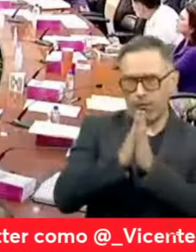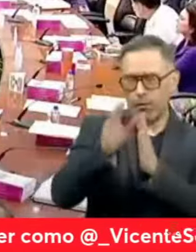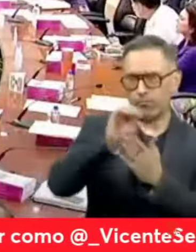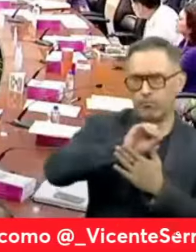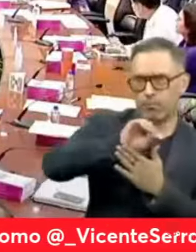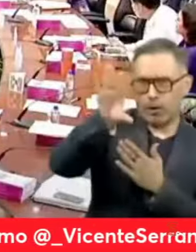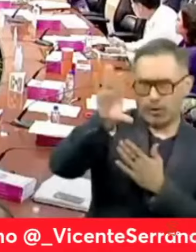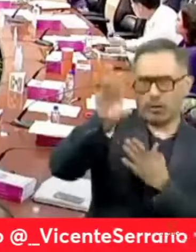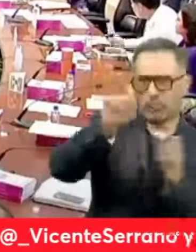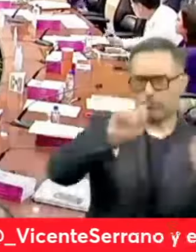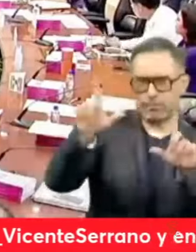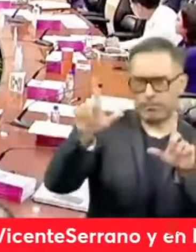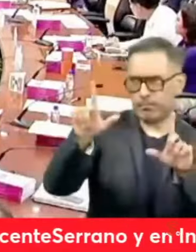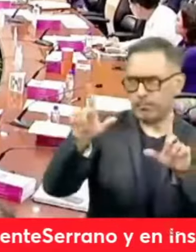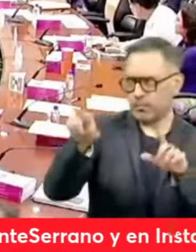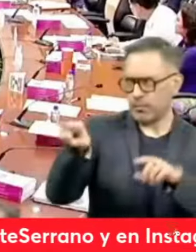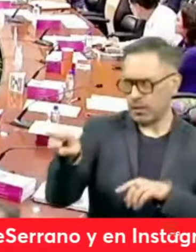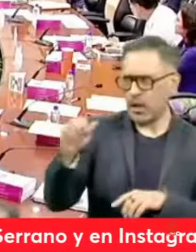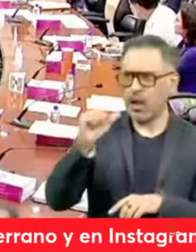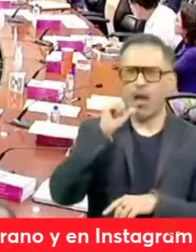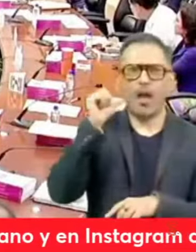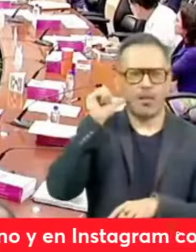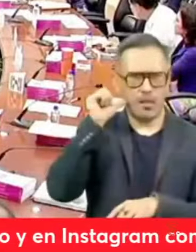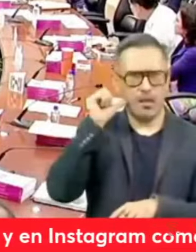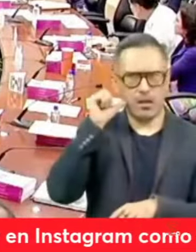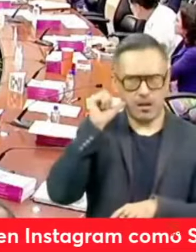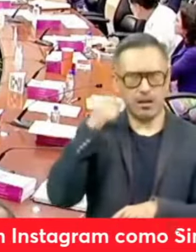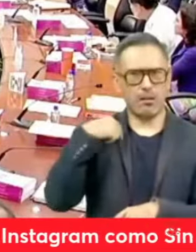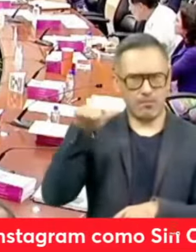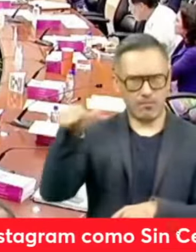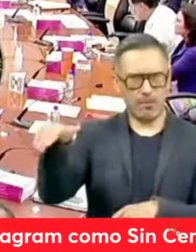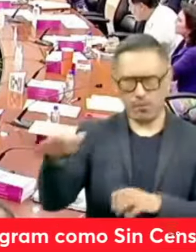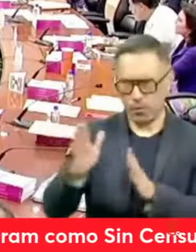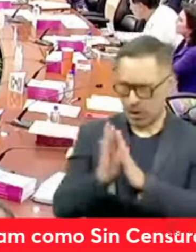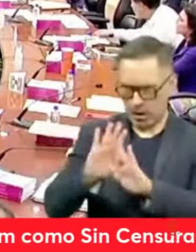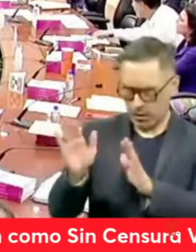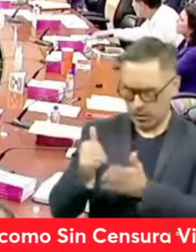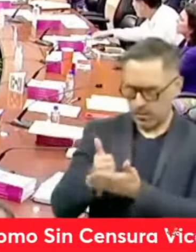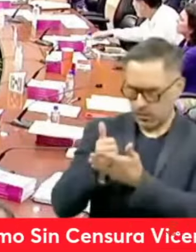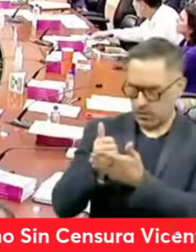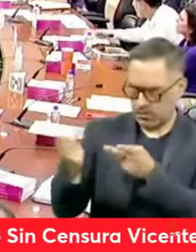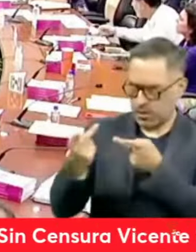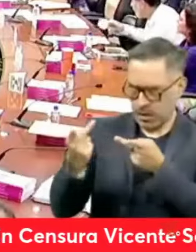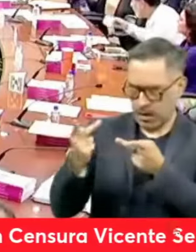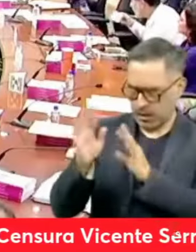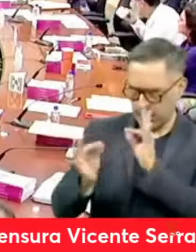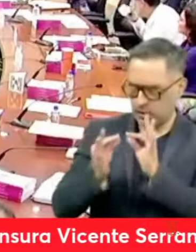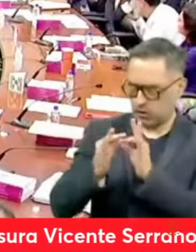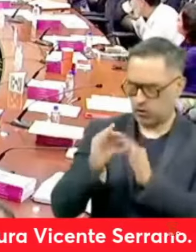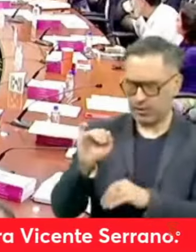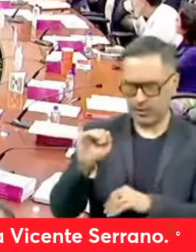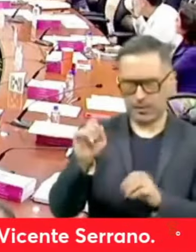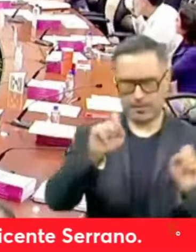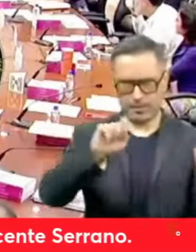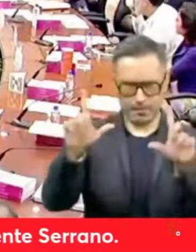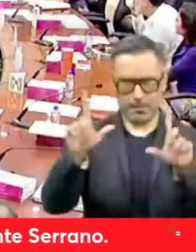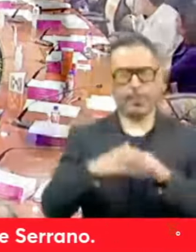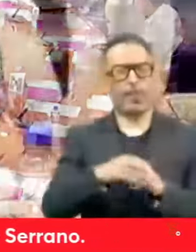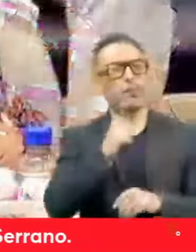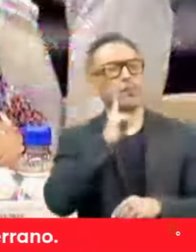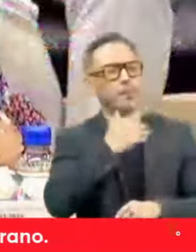Ha hecho la solicitud desde el día de ayer. Creo que estamos listos para apoyar a la consejera. Sí. Muchas gracias, presidenta.